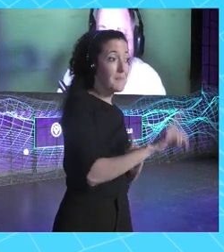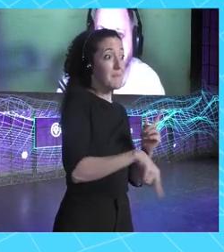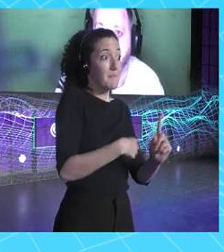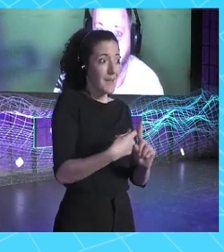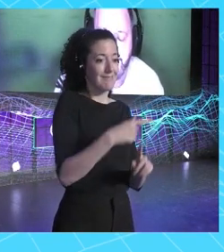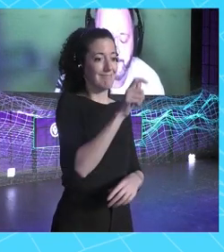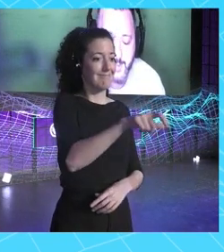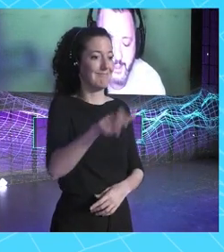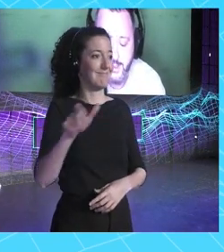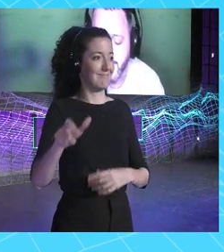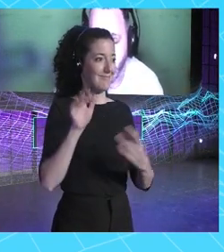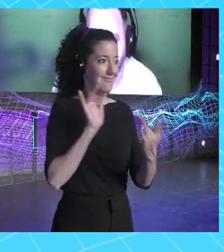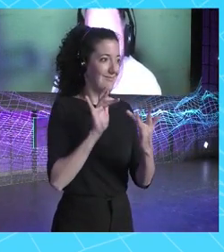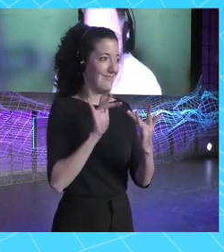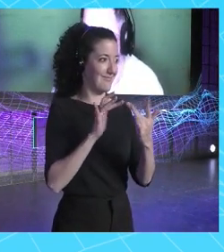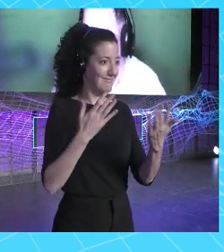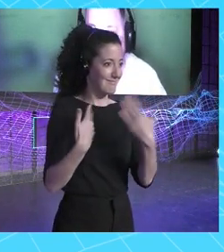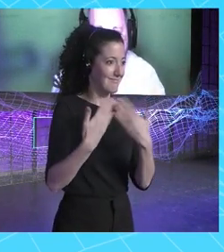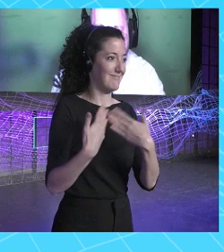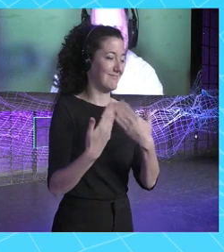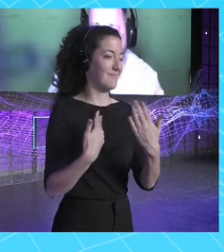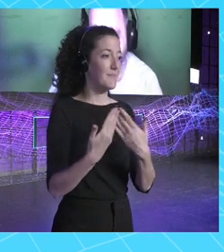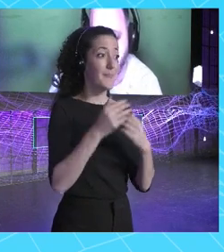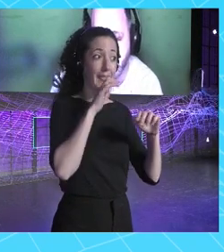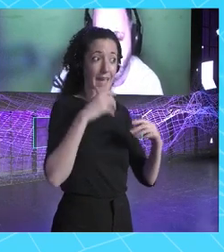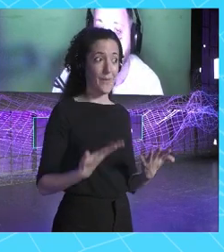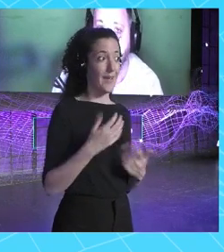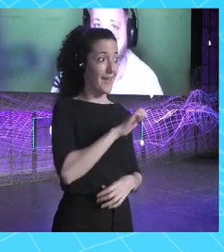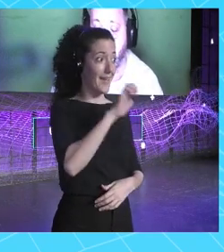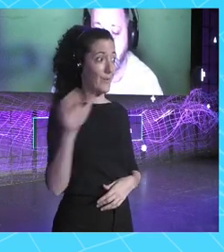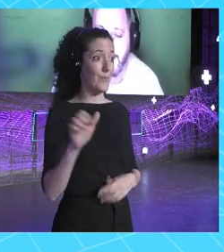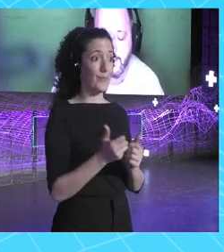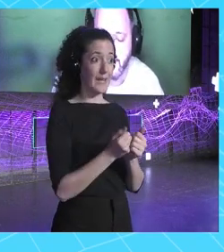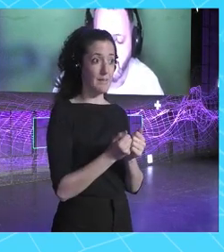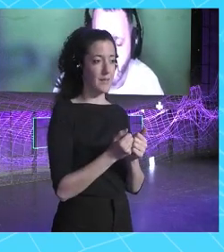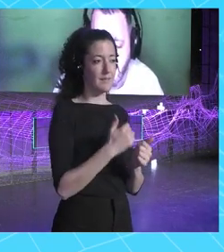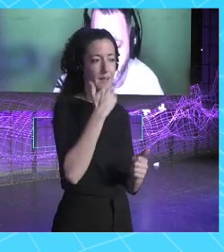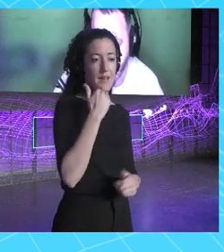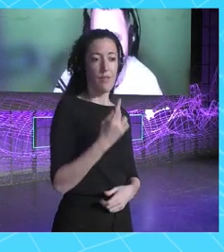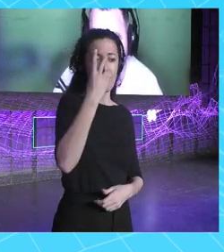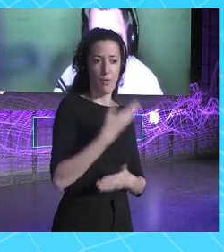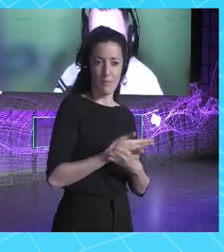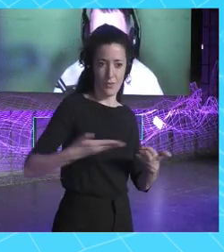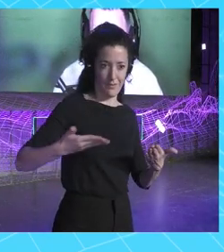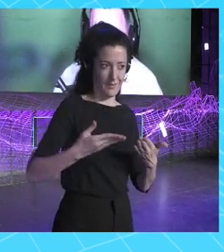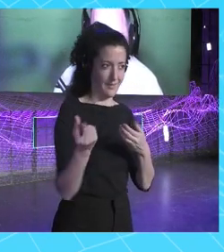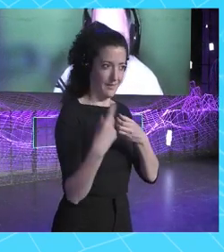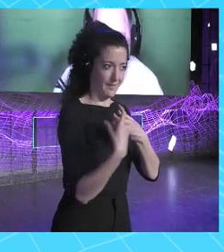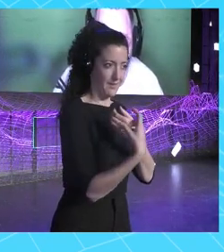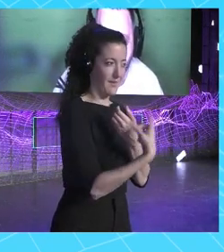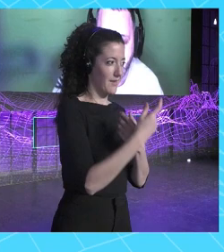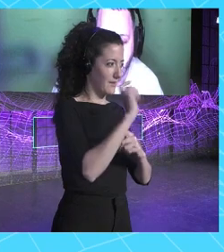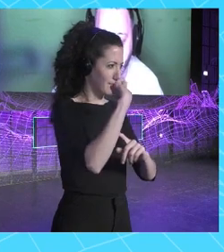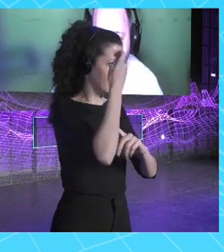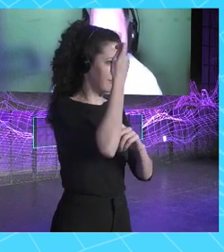nuestra pasión y ahora mismo lo Gamer está cerca de los dos millones de suscriptores el canal ha sido un éxito Funciona muy bien